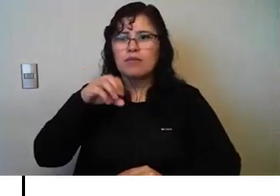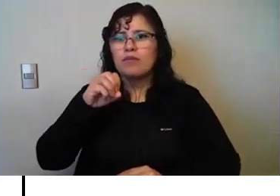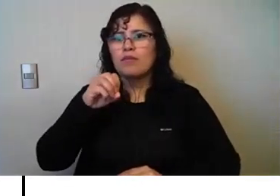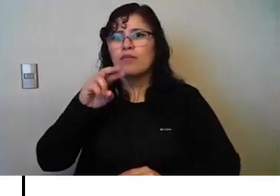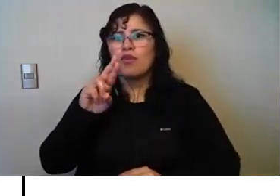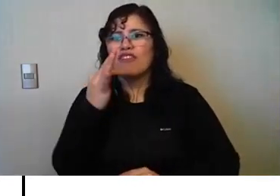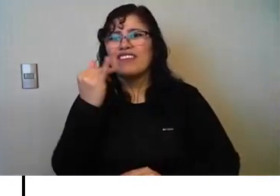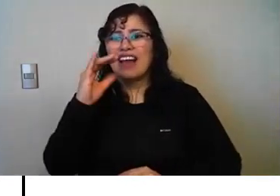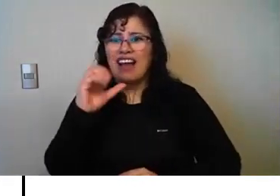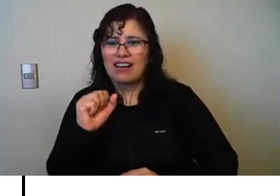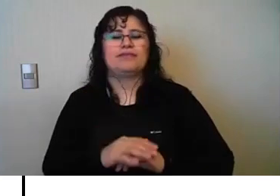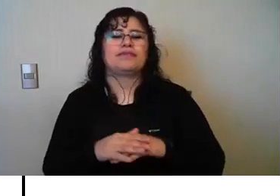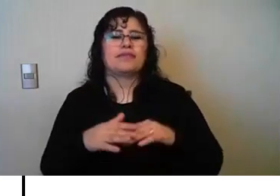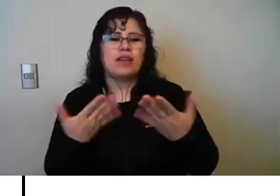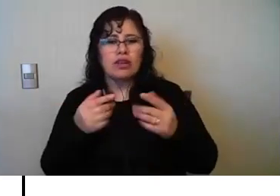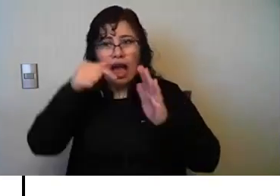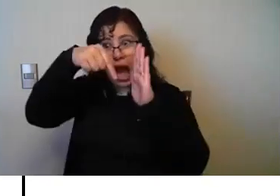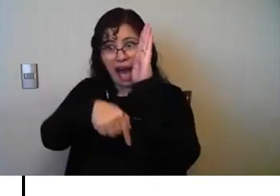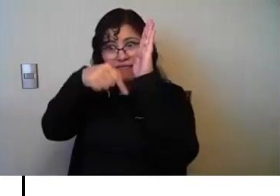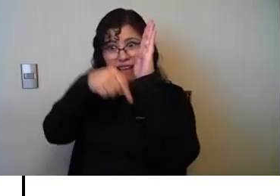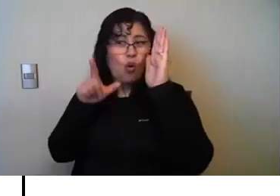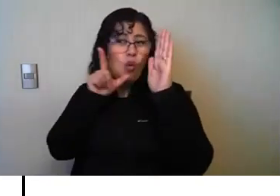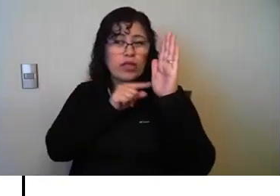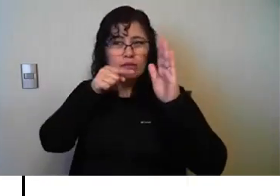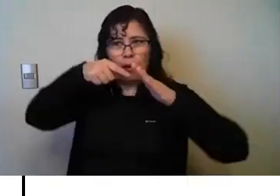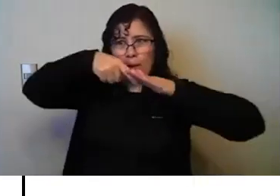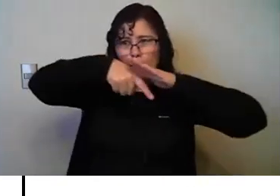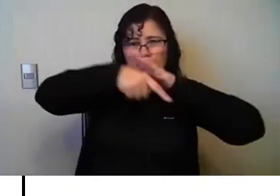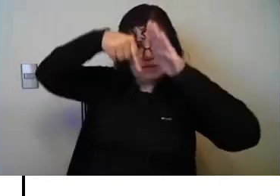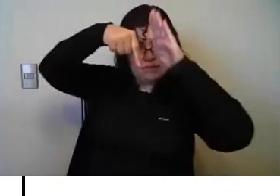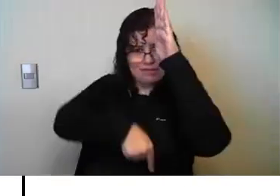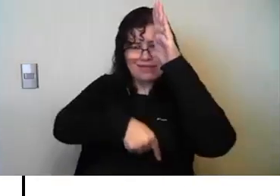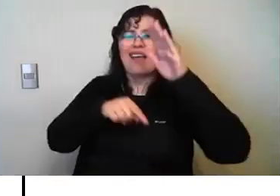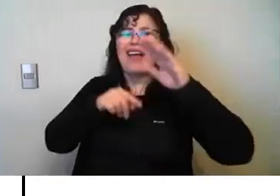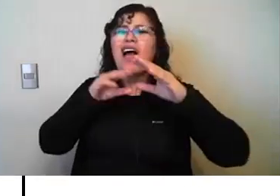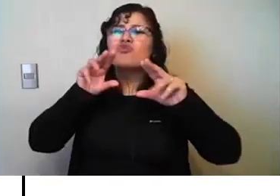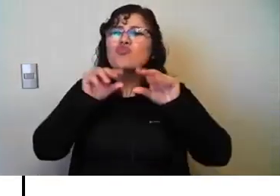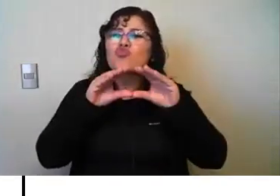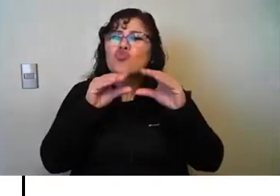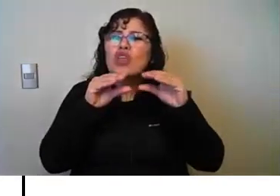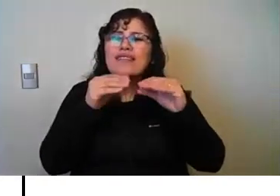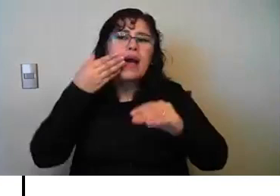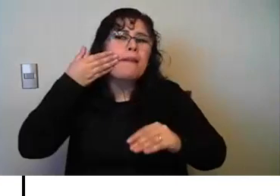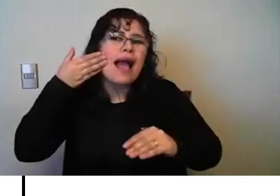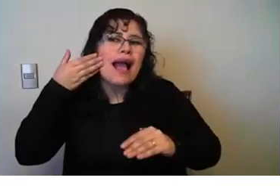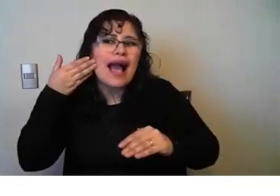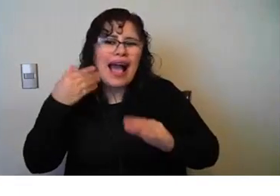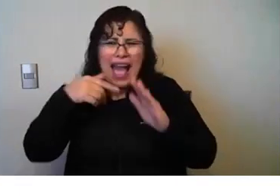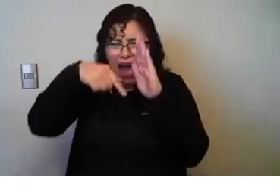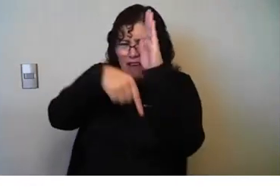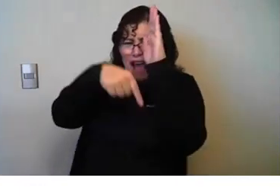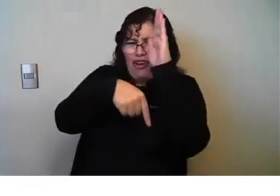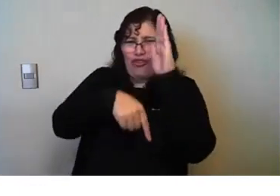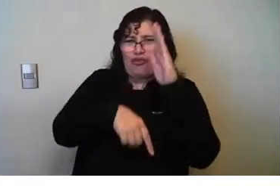acá, debajo de esta línea, sería la sustancia blanca, propiamente. Entonces el neocórtex se representa con esas